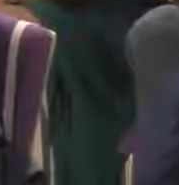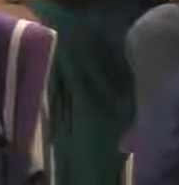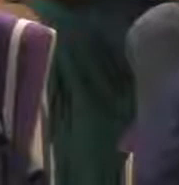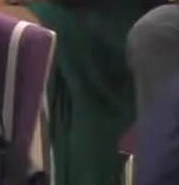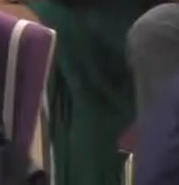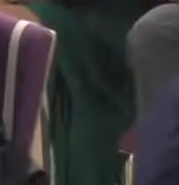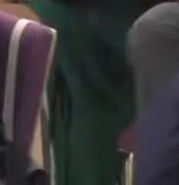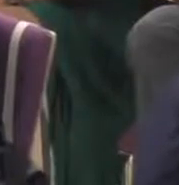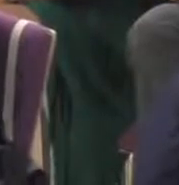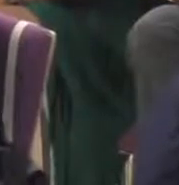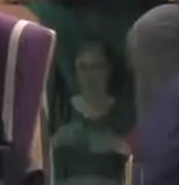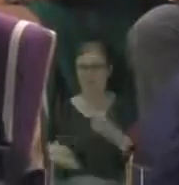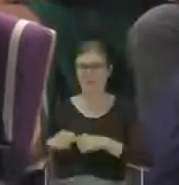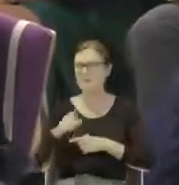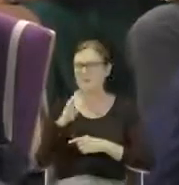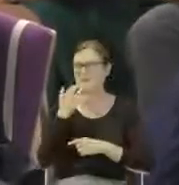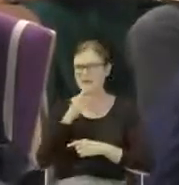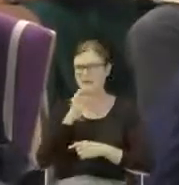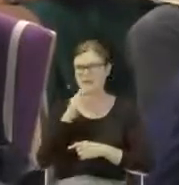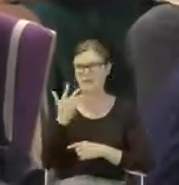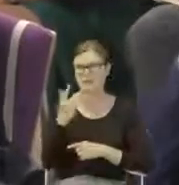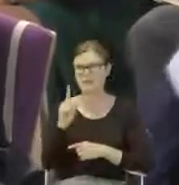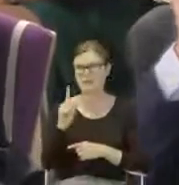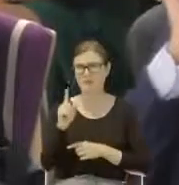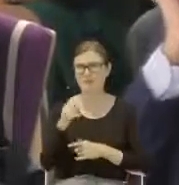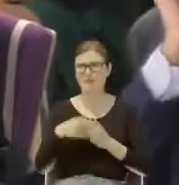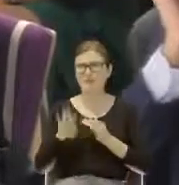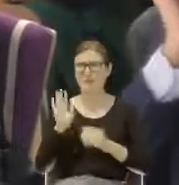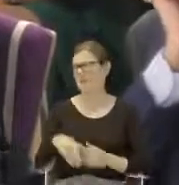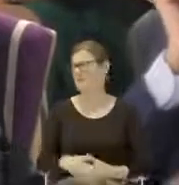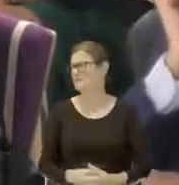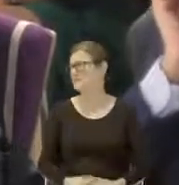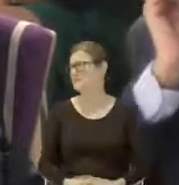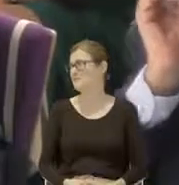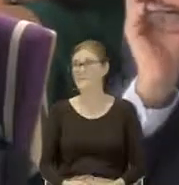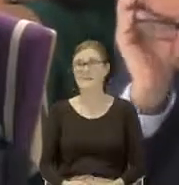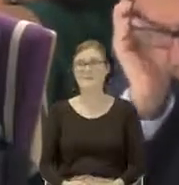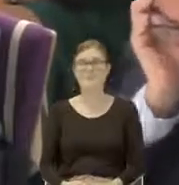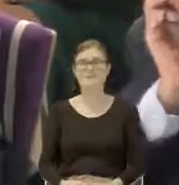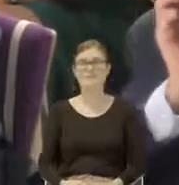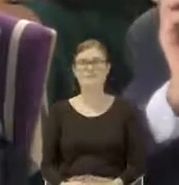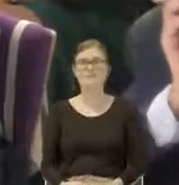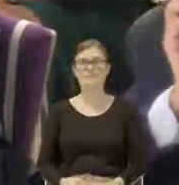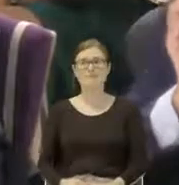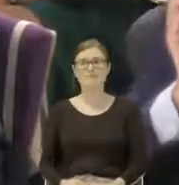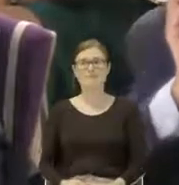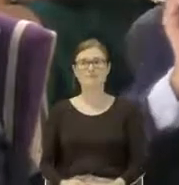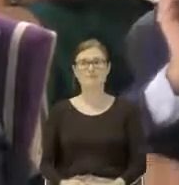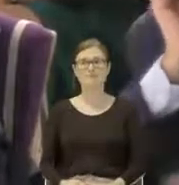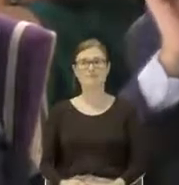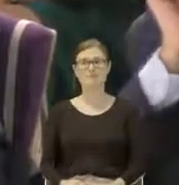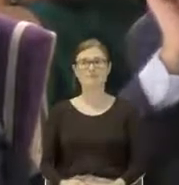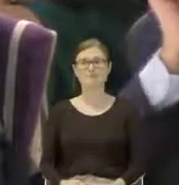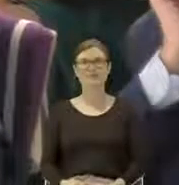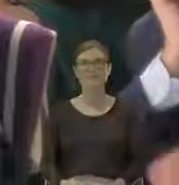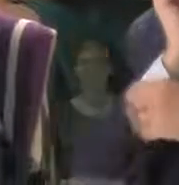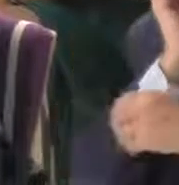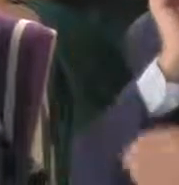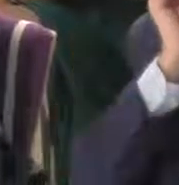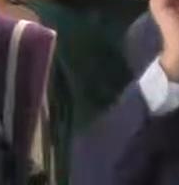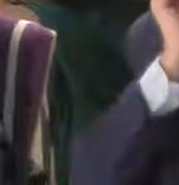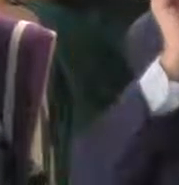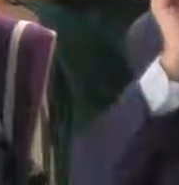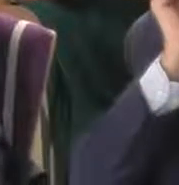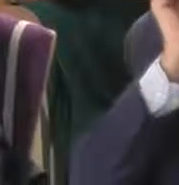y de CGLU, de Ciudades y Gobiernos Locales Unidos, ¿no? Y en este World Urban Forum, que me parece que tiene no